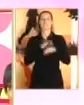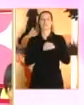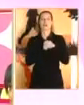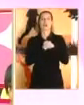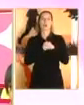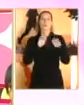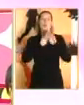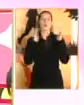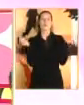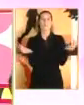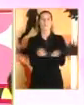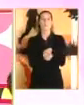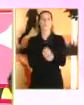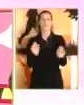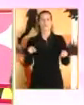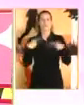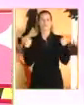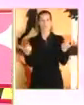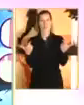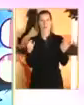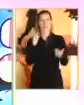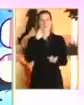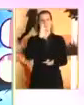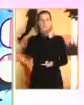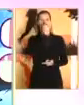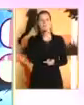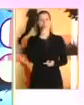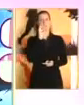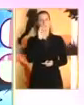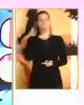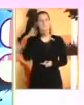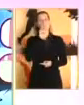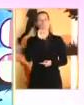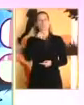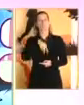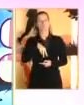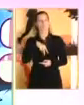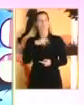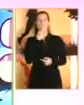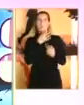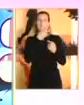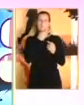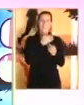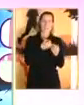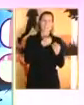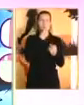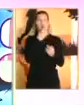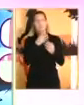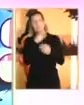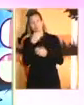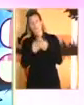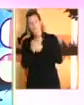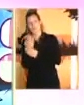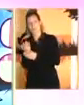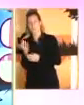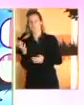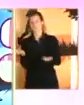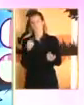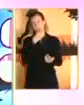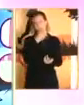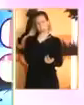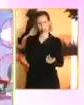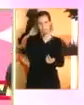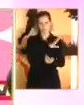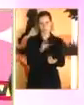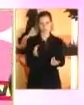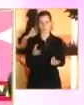ya lo saben, Celia e Izaskun. Bienvenidas, buenas tardes a las dos. Hola, buenas tardes o días. Yo creo que ya vamos a decir tardes, ¿no? Pues venga vamos tardes. A decir tardes.